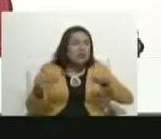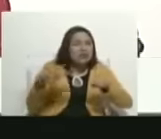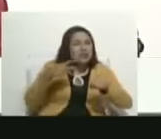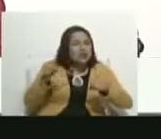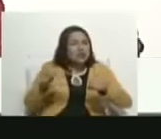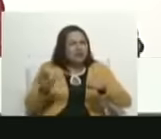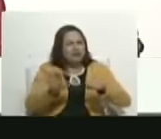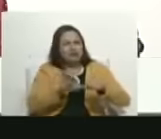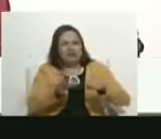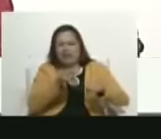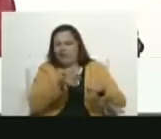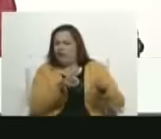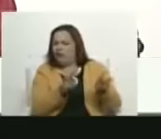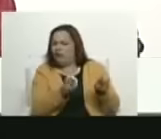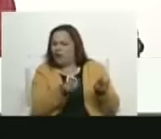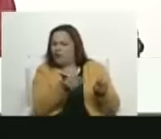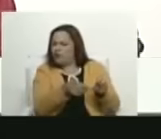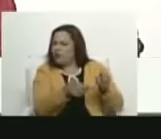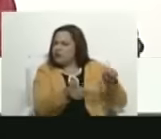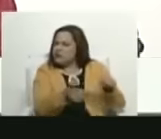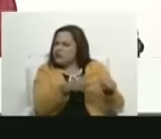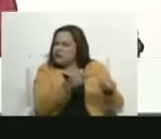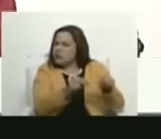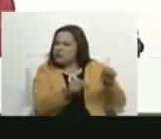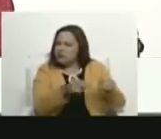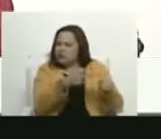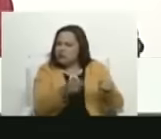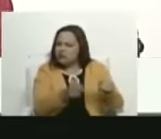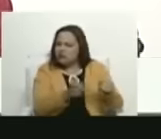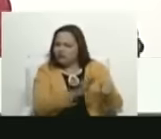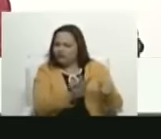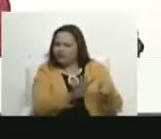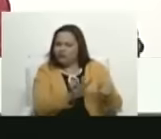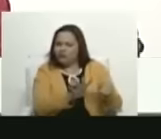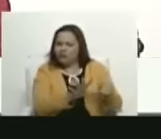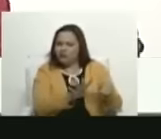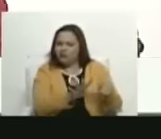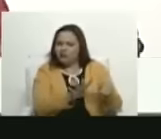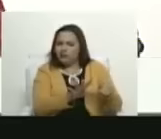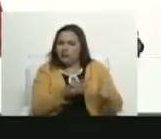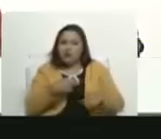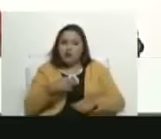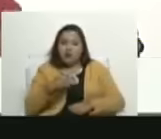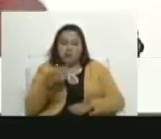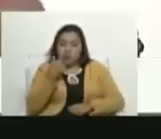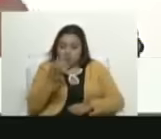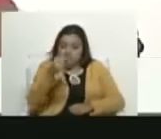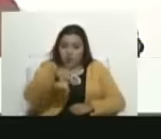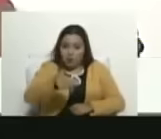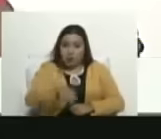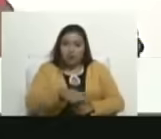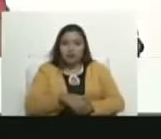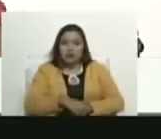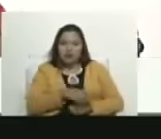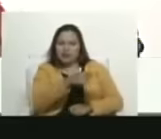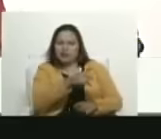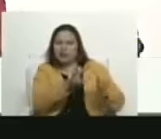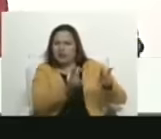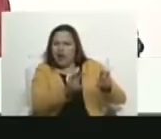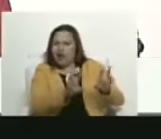La ambigüedad ahorita es sospechosa. Yo puedo decir otra cosa, pero solo voy a decir hoy que es